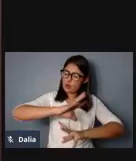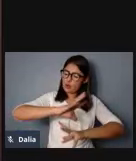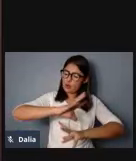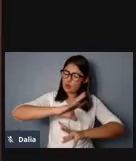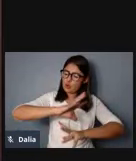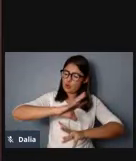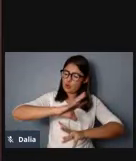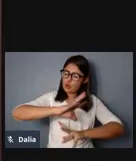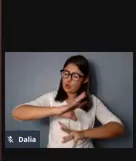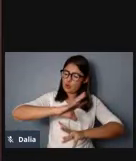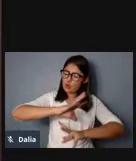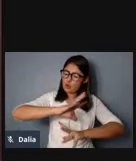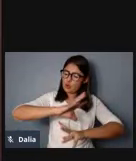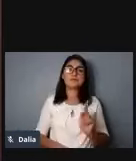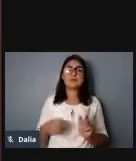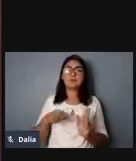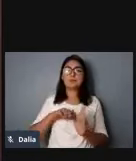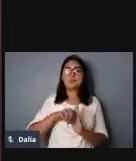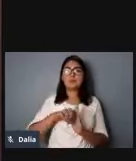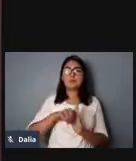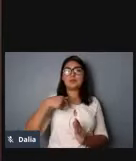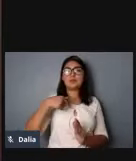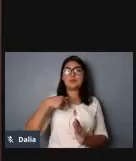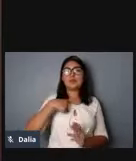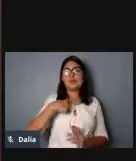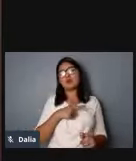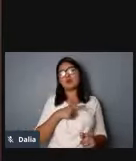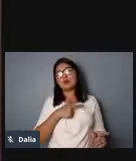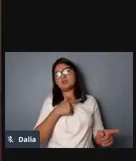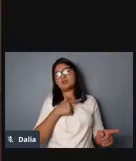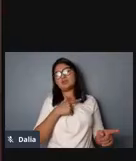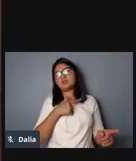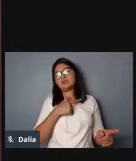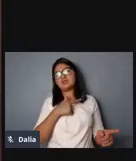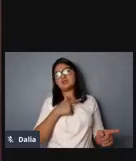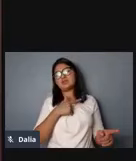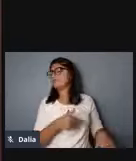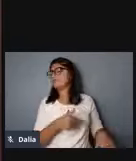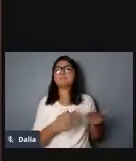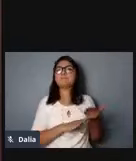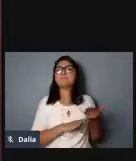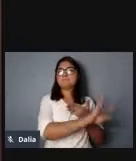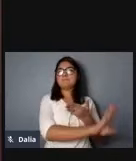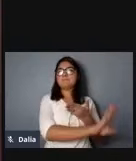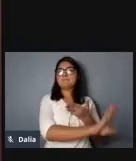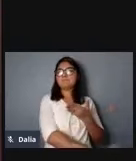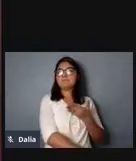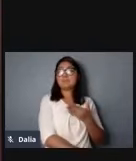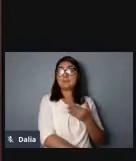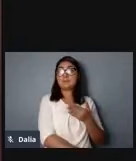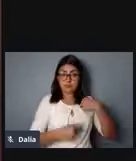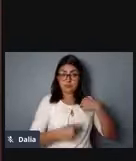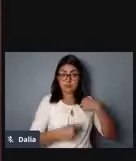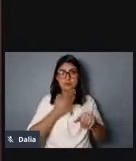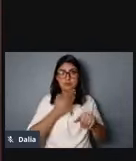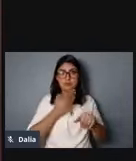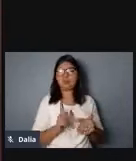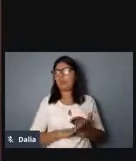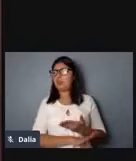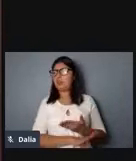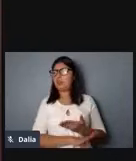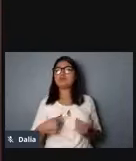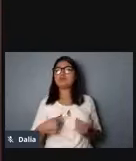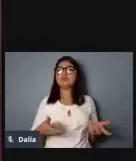sea parte de mi responsabilidad. Bueno, voy a poner el ejemplo del cubrebocas, ¿no? Sin problema, me lavo manos, me